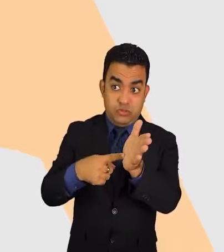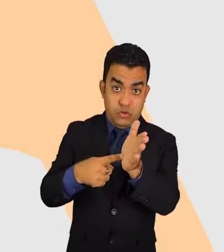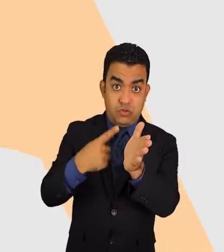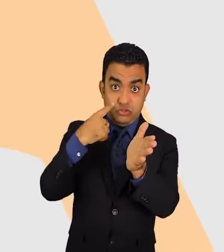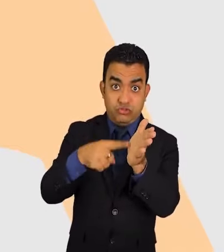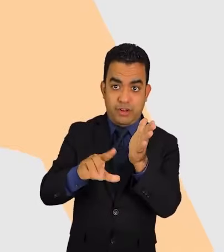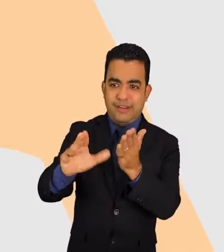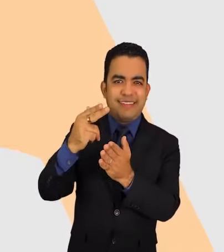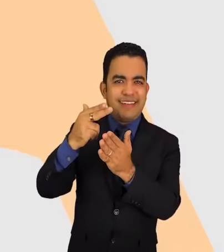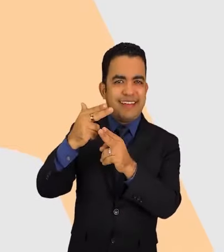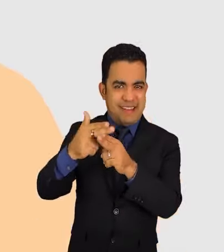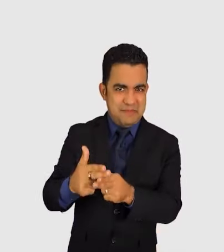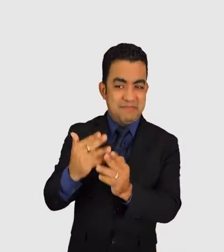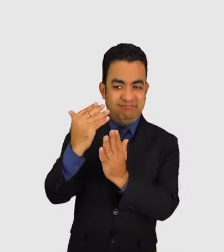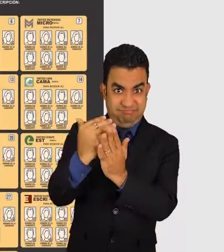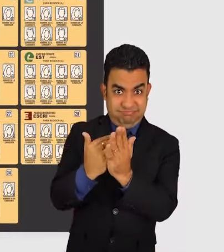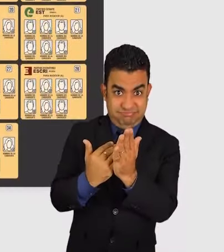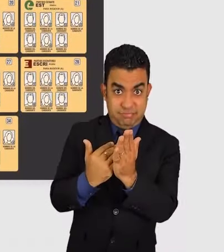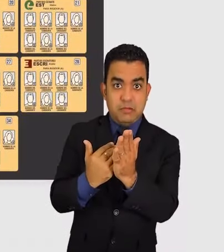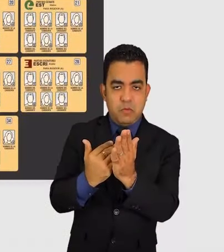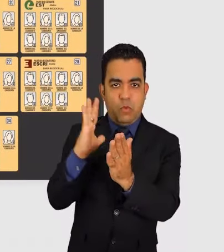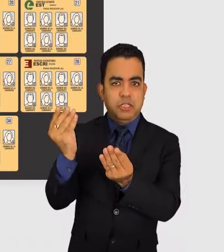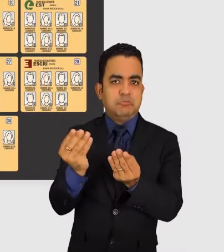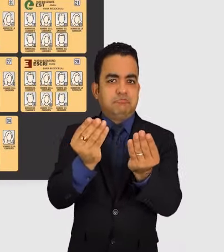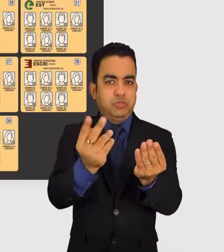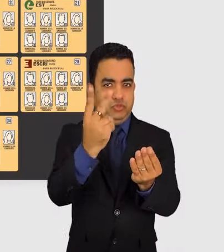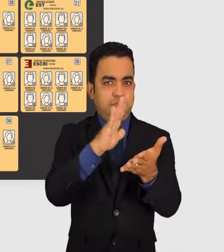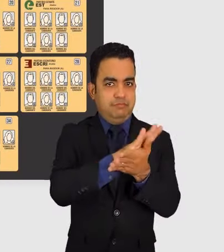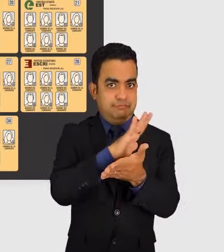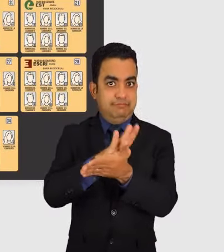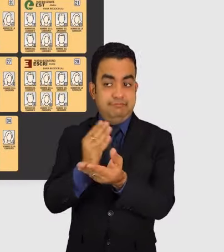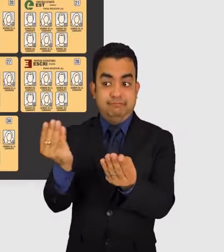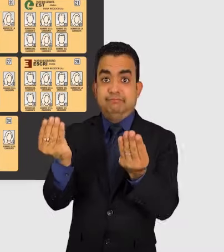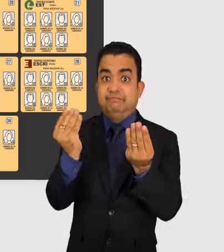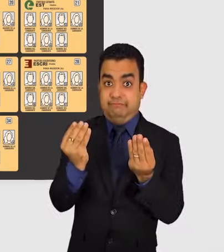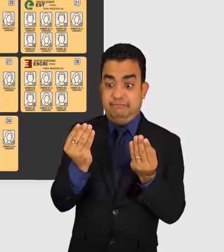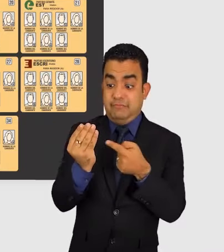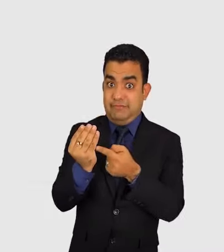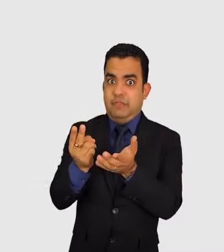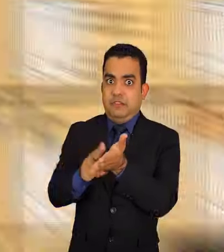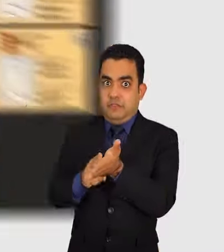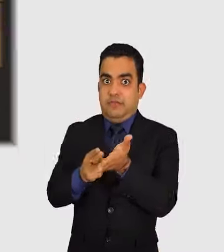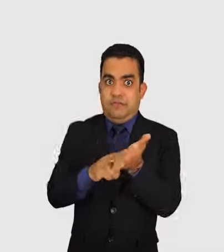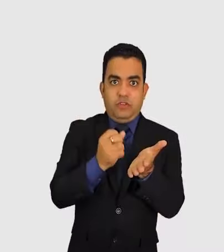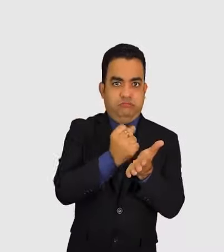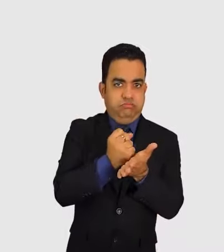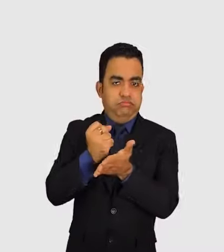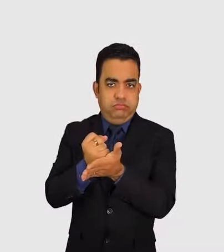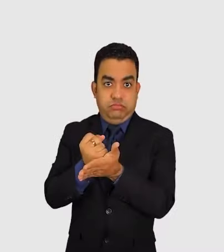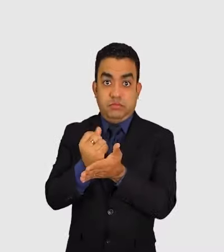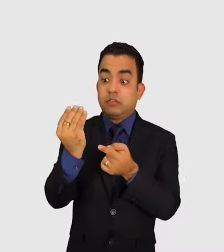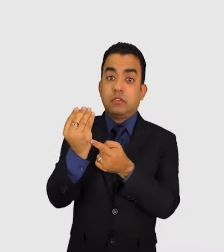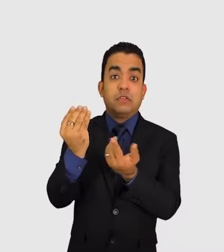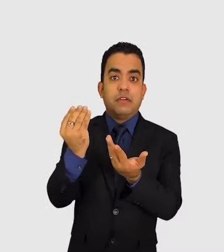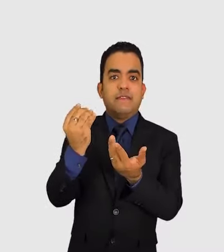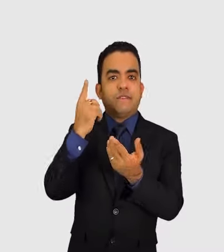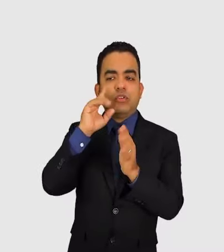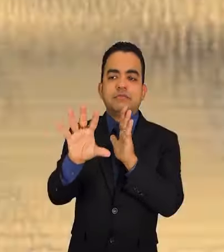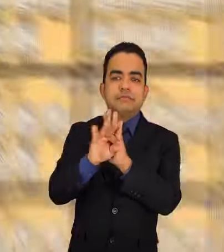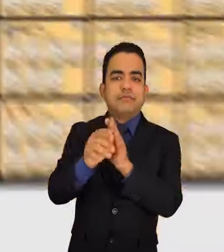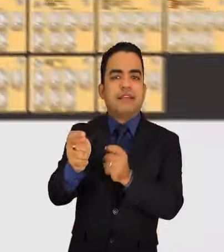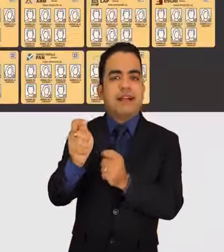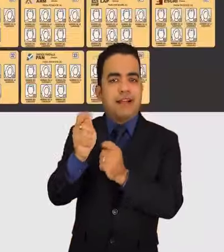damas. Y en orden, ¿verdad? En el ambiente de respeto, pero también de júbilo. Porque qué dicha que